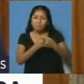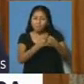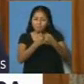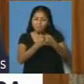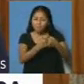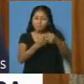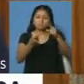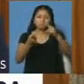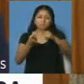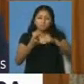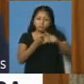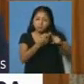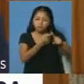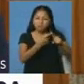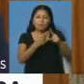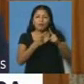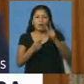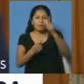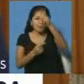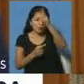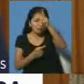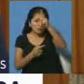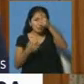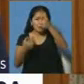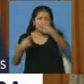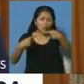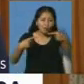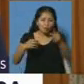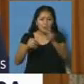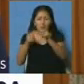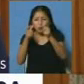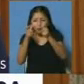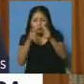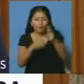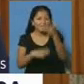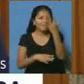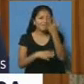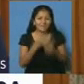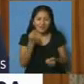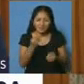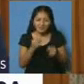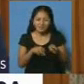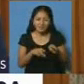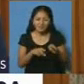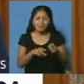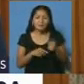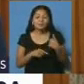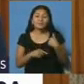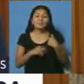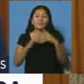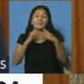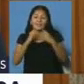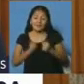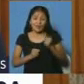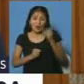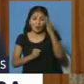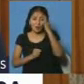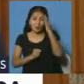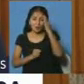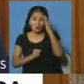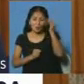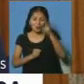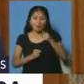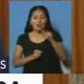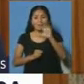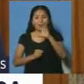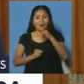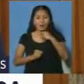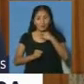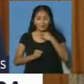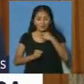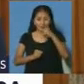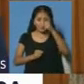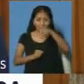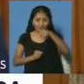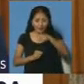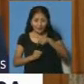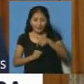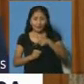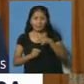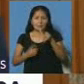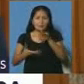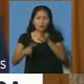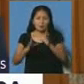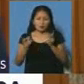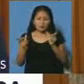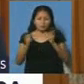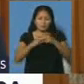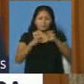la fuerza de seguridad nosotros hemos tenido el secretario de cultura de la provincia estuvo por lo menos